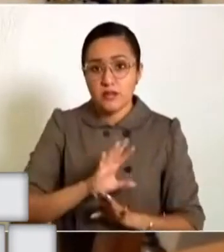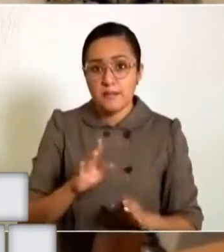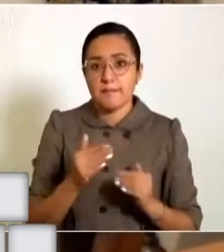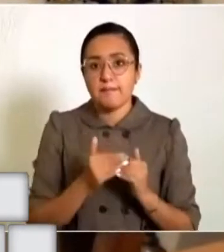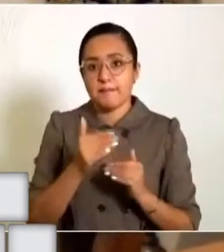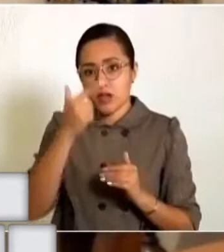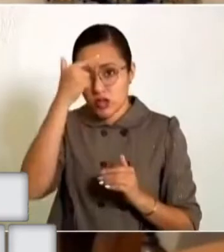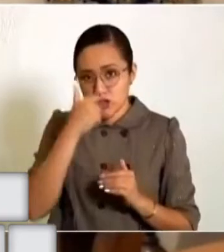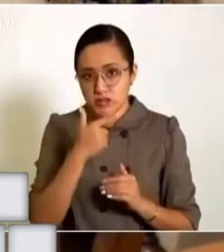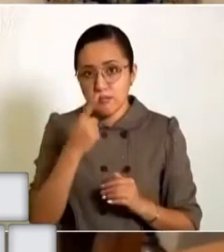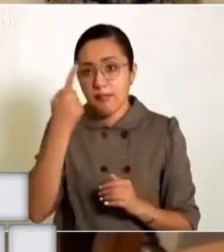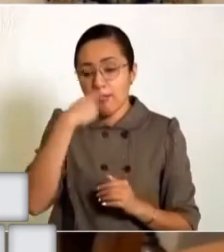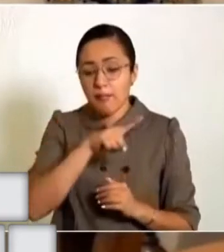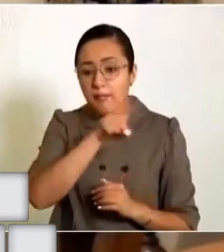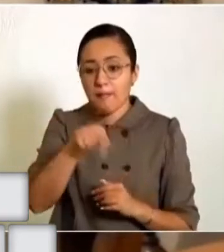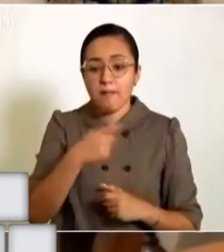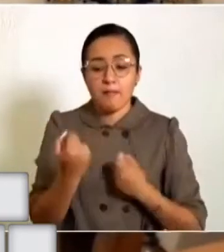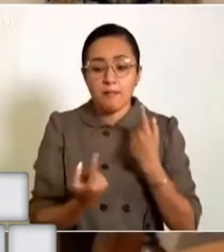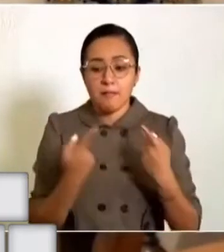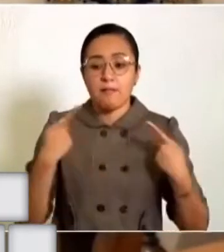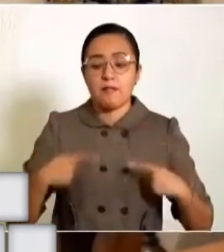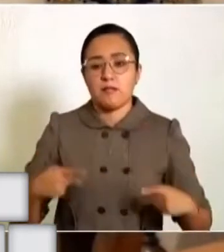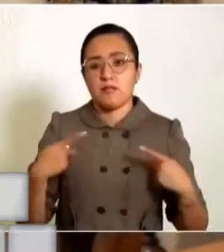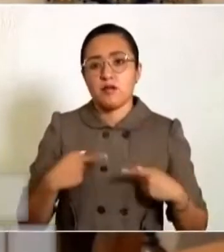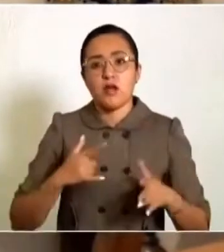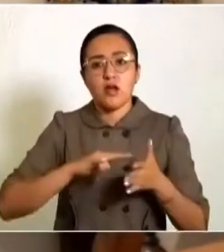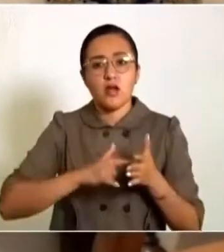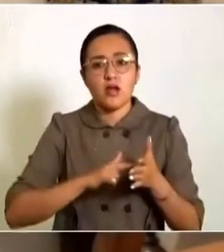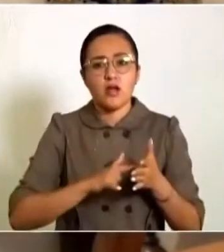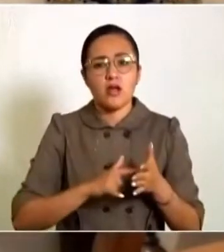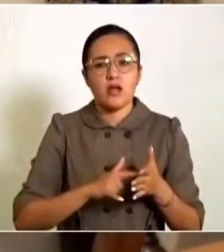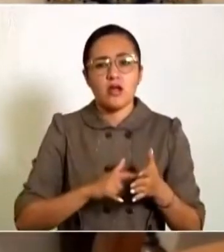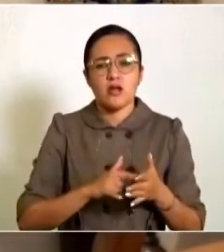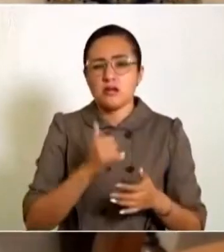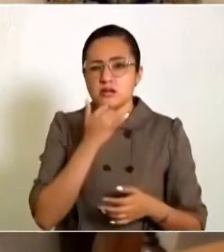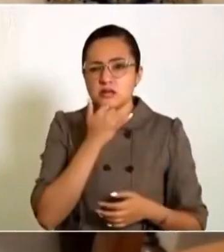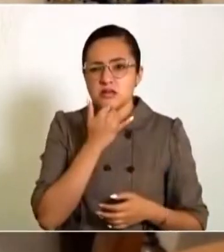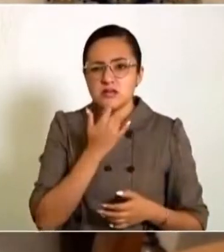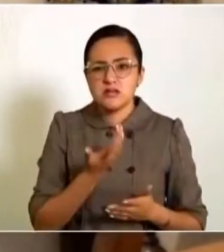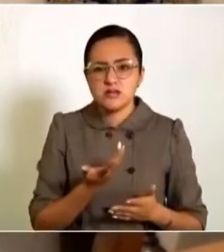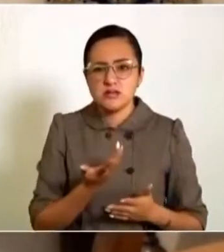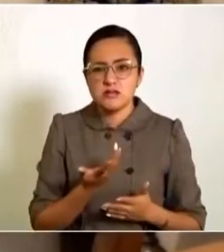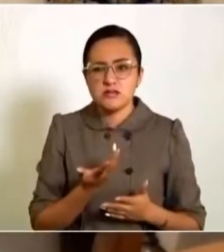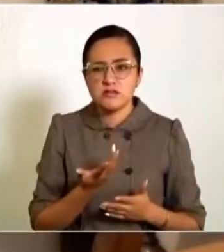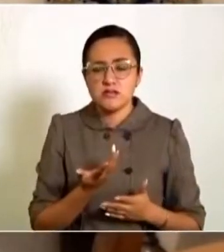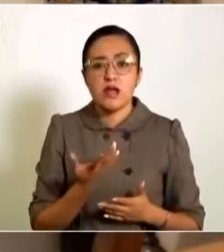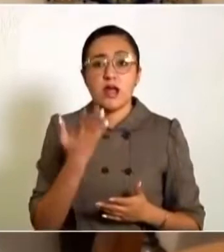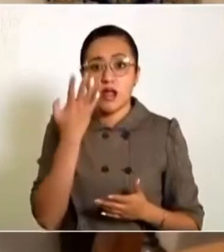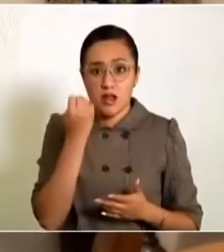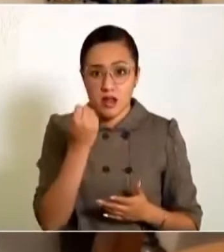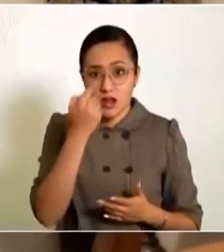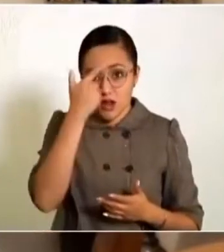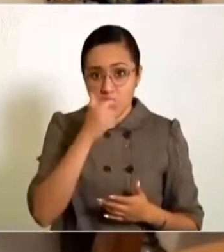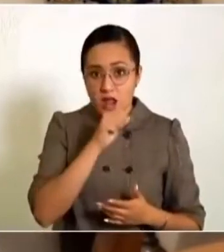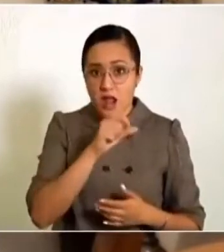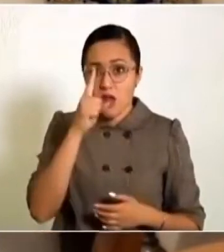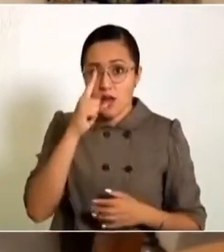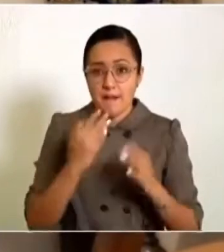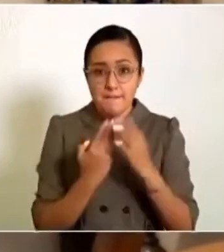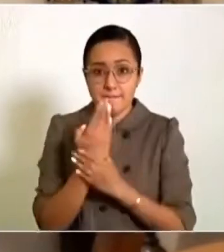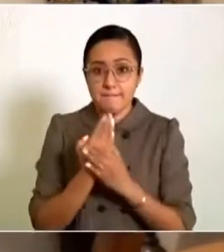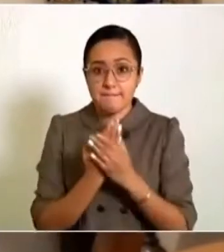para poder en un horario de aquí horas de 9 de la noche una de la mañana